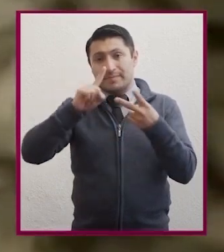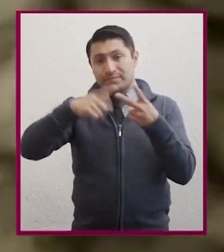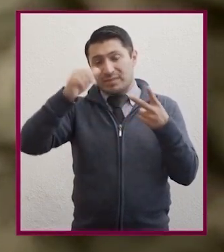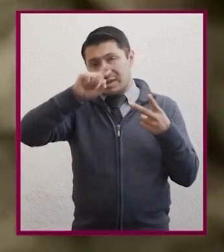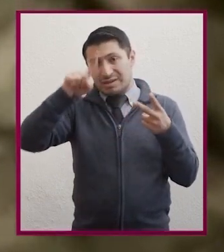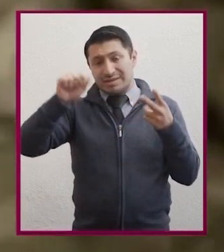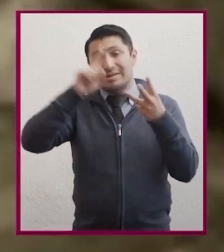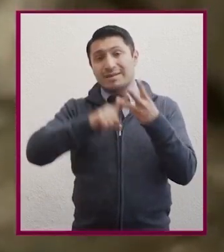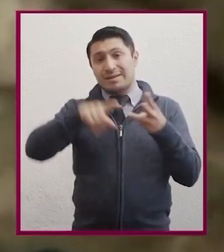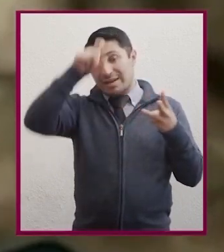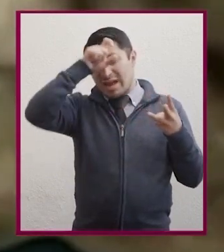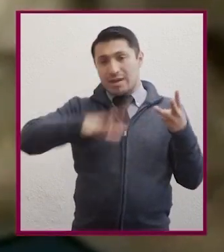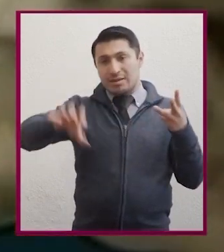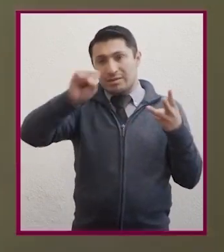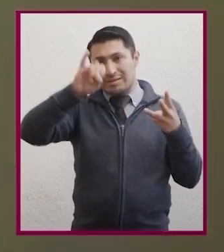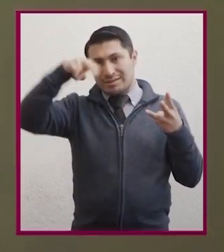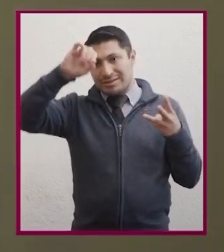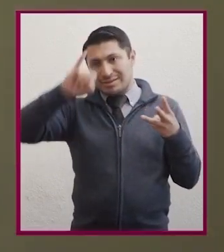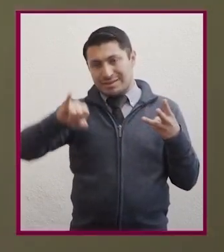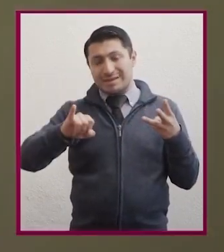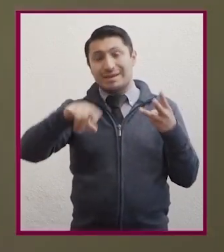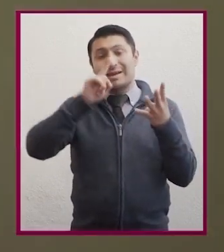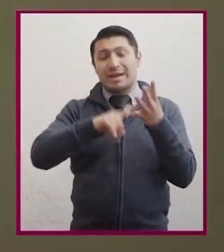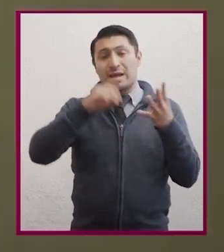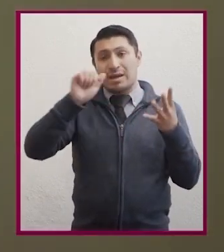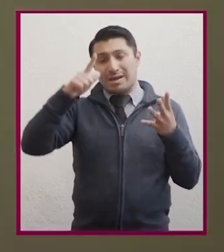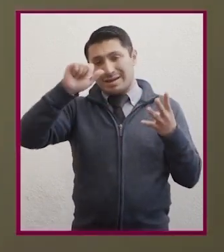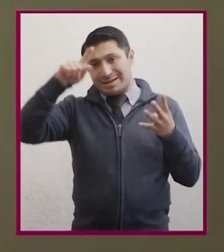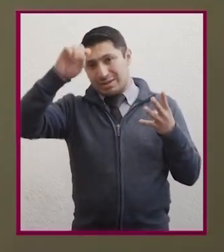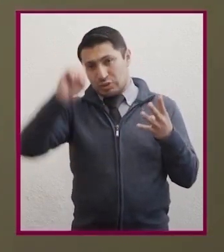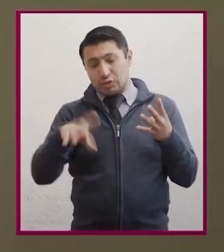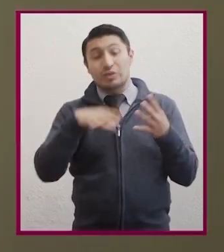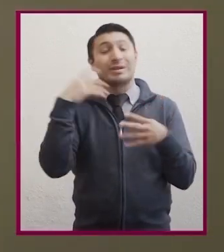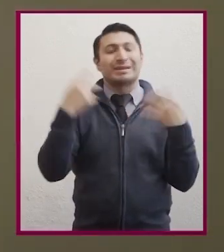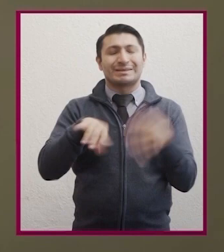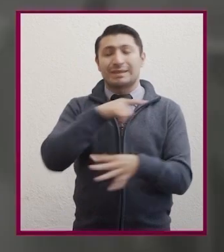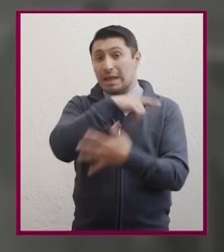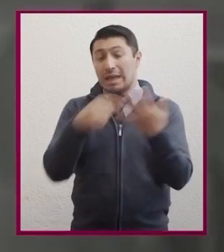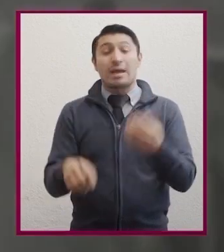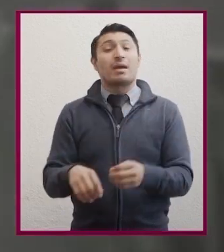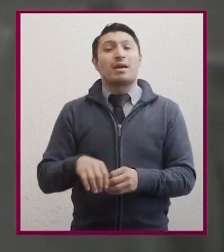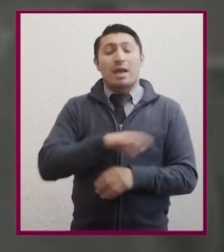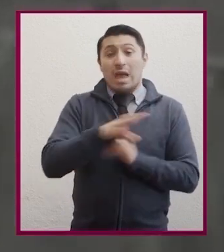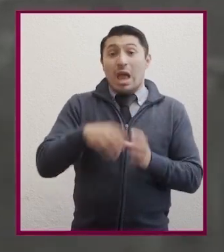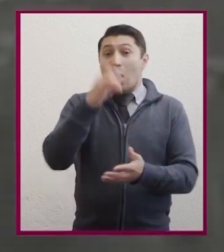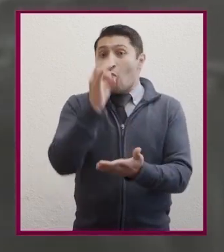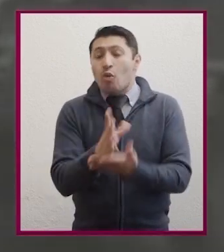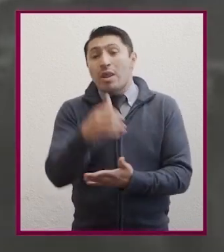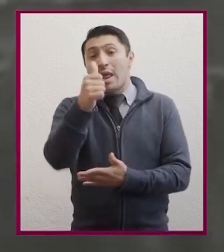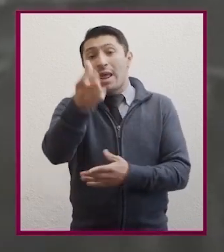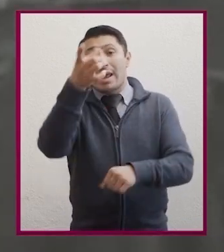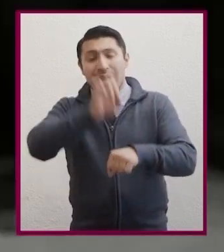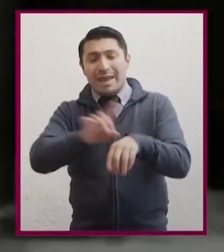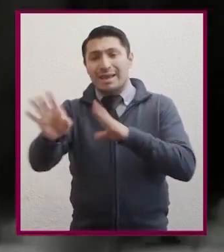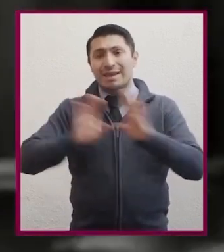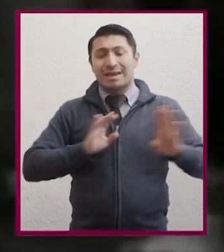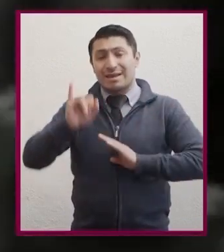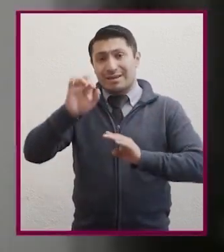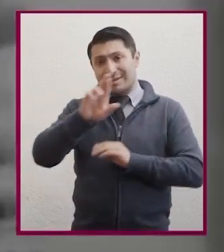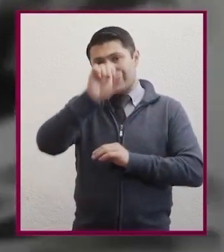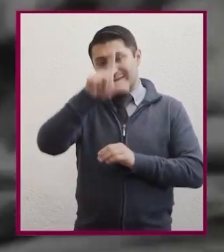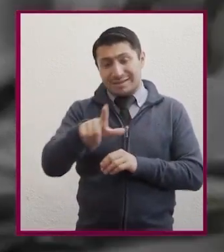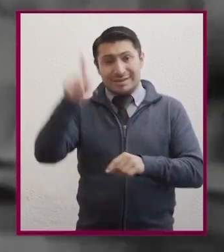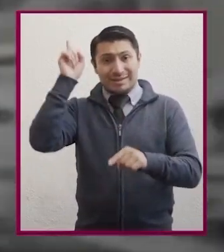el Sinaí egipcio y los Altos del Golán sirios. En tan solo 6 días, el ejército israelí terminó con los